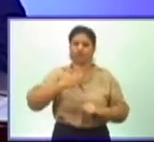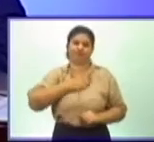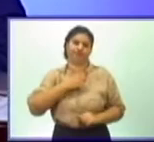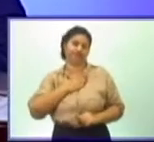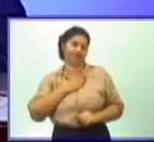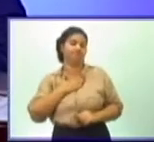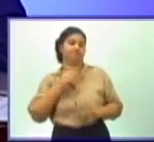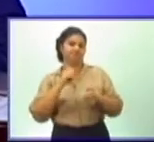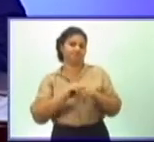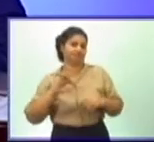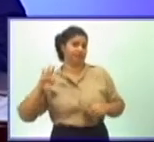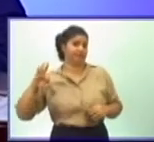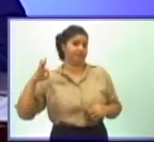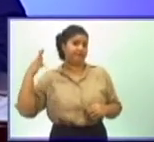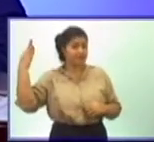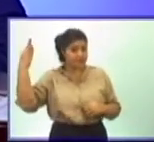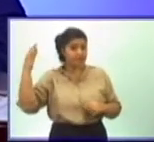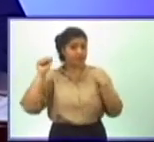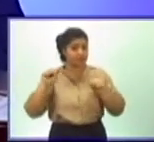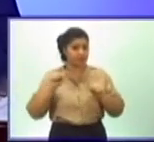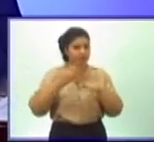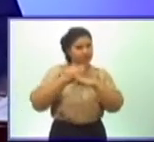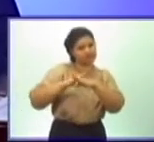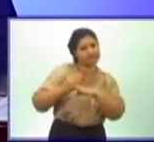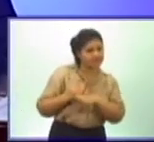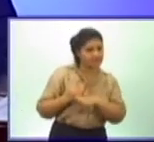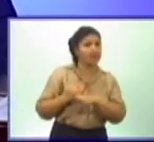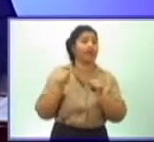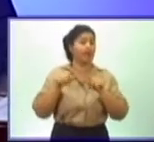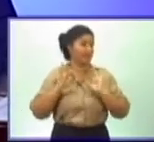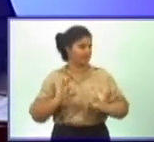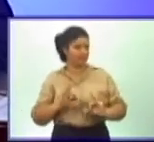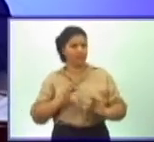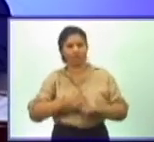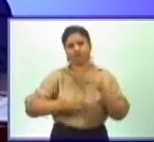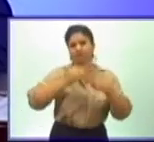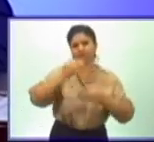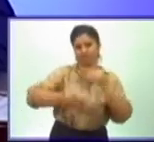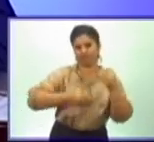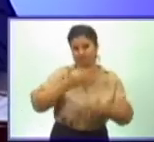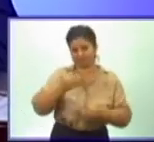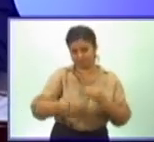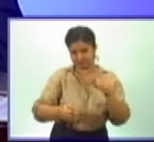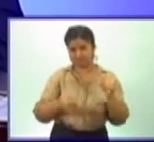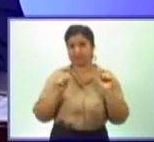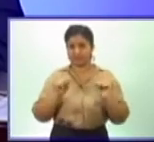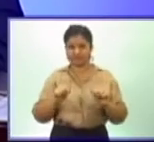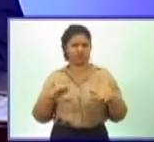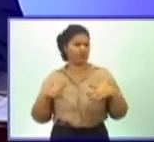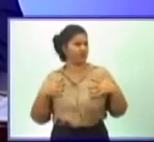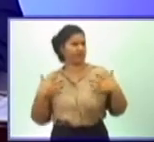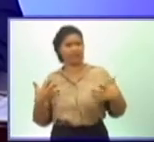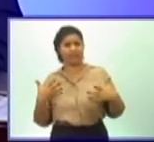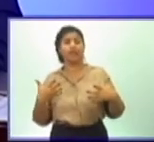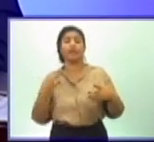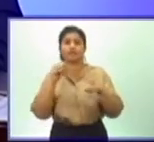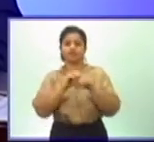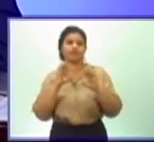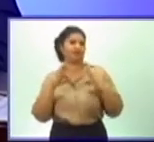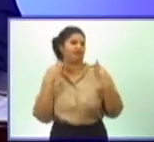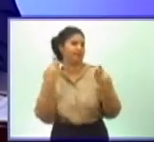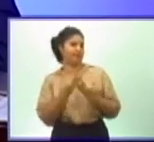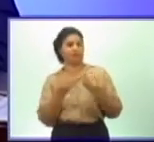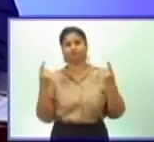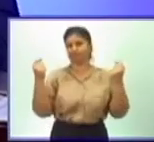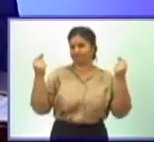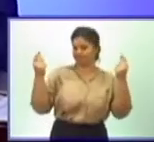Gozaba de una gran influencia en la sociedad francesa y se movía en el seno de familias